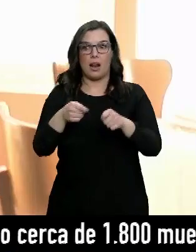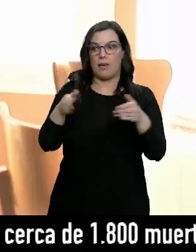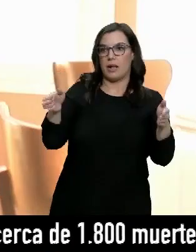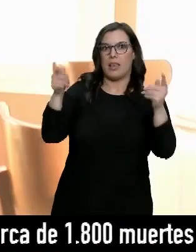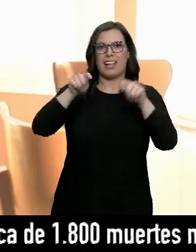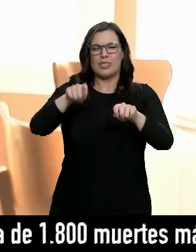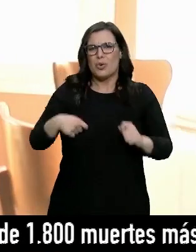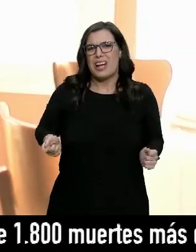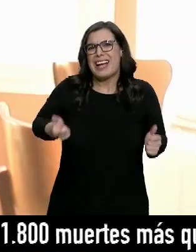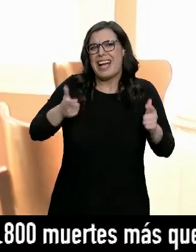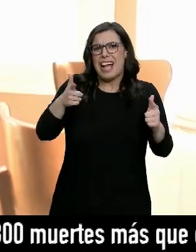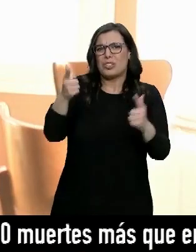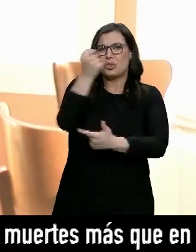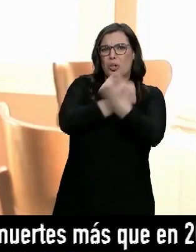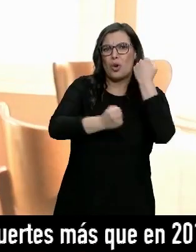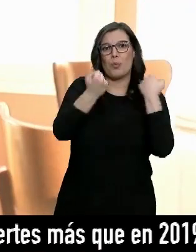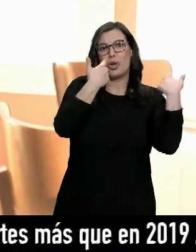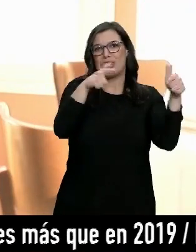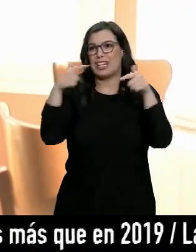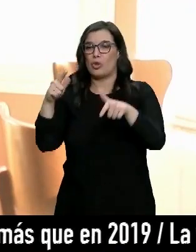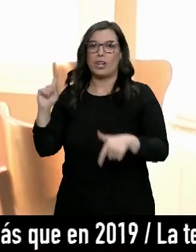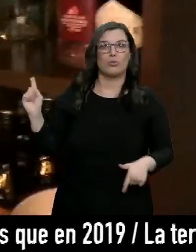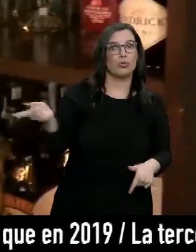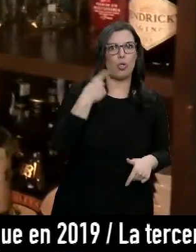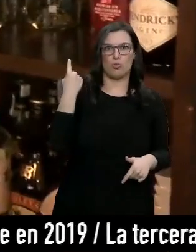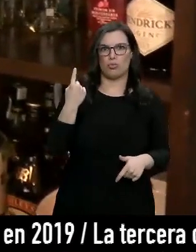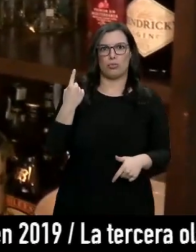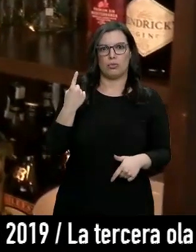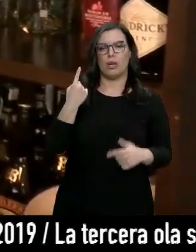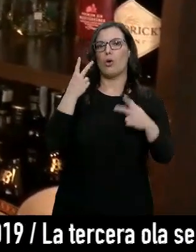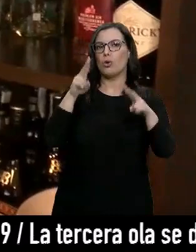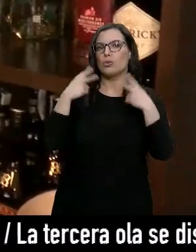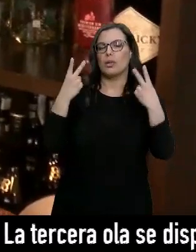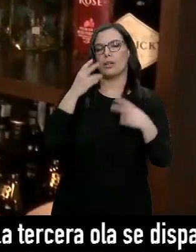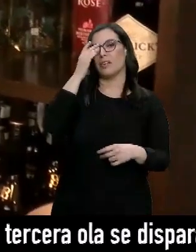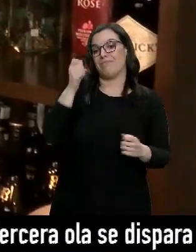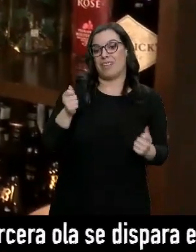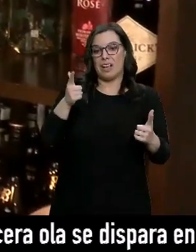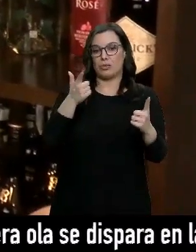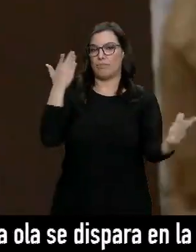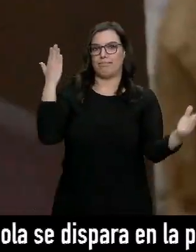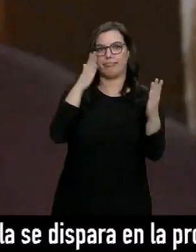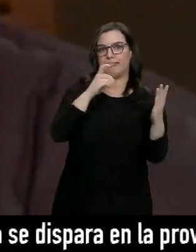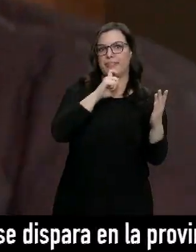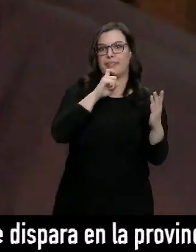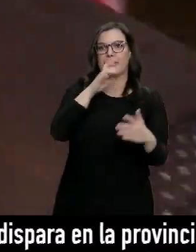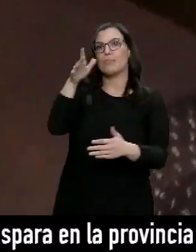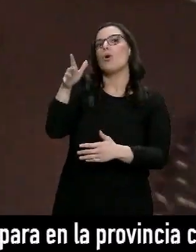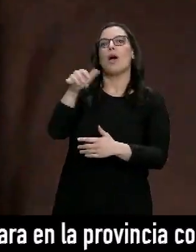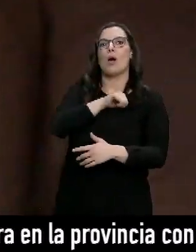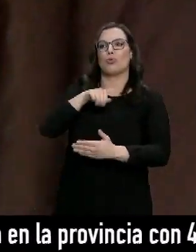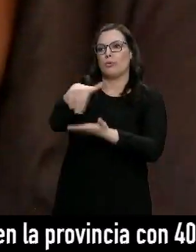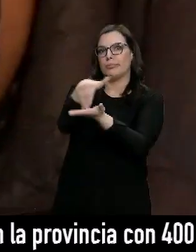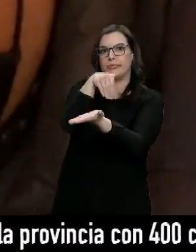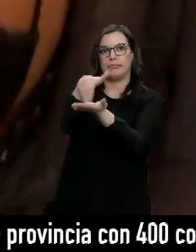económico para todos los sectores de hostelería brutal. Unos gastos difíciles de afrontar con el único ingreso que perciben los